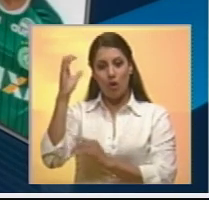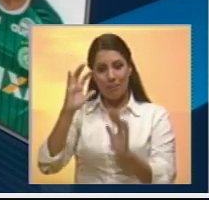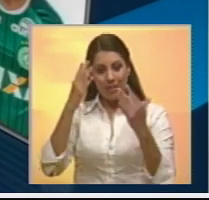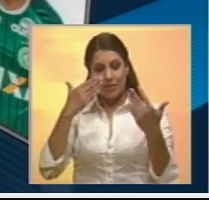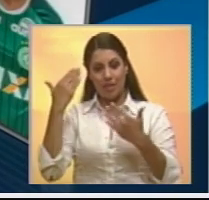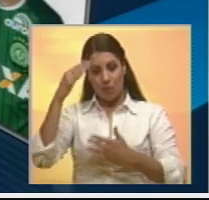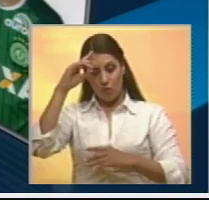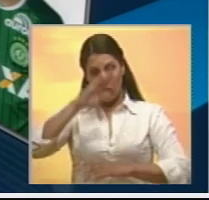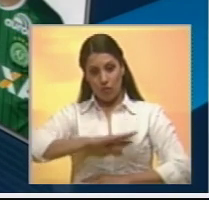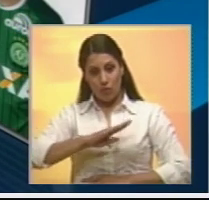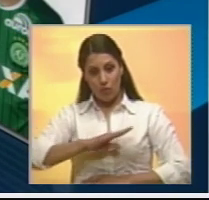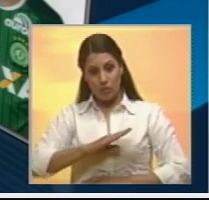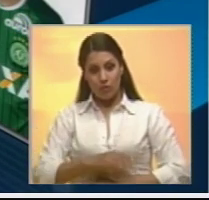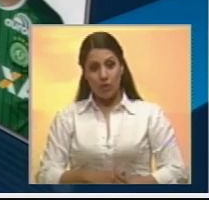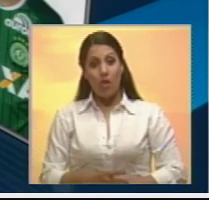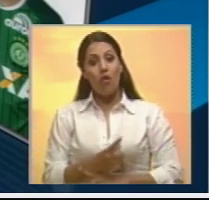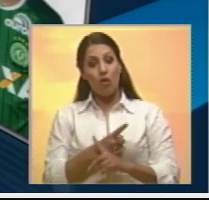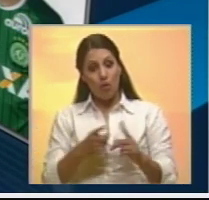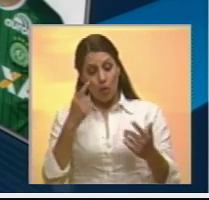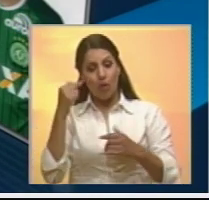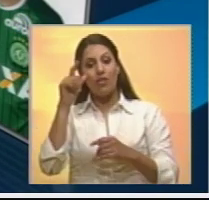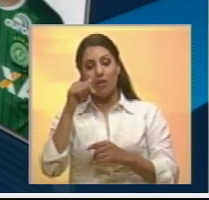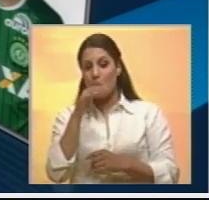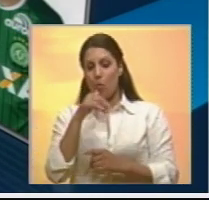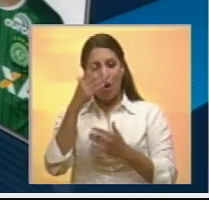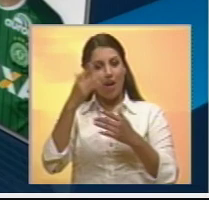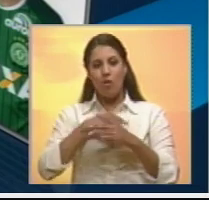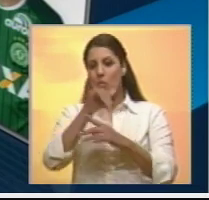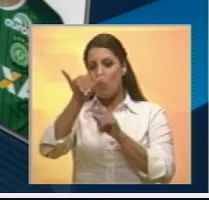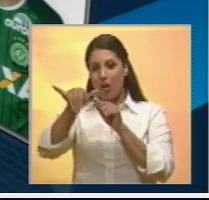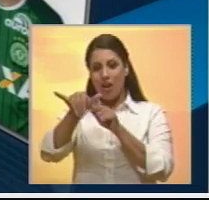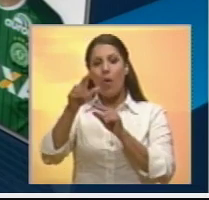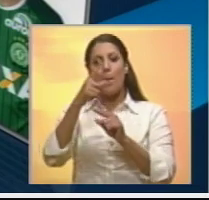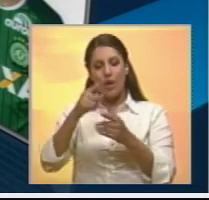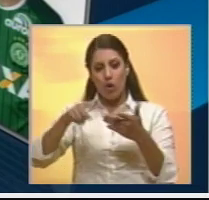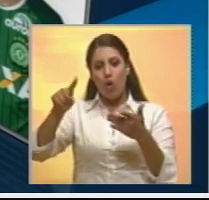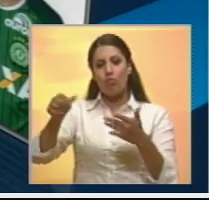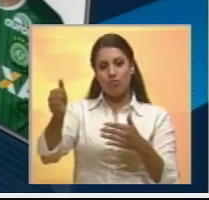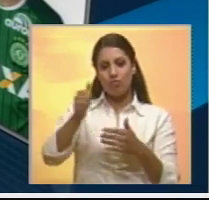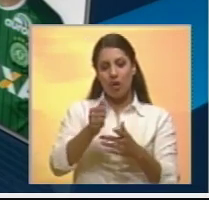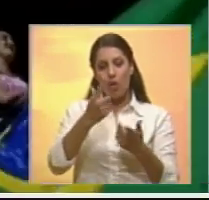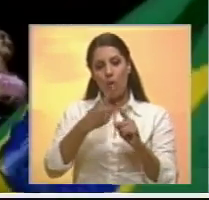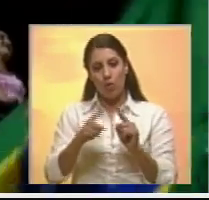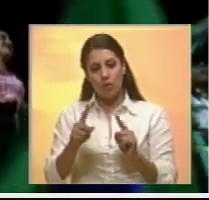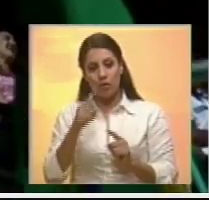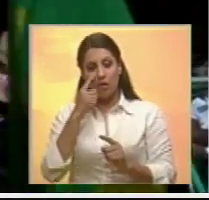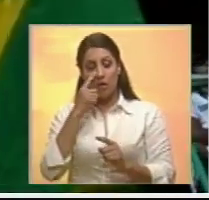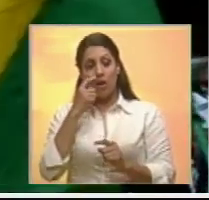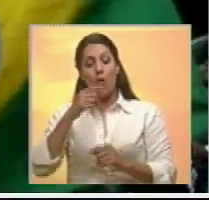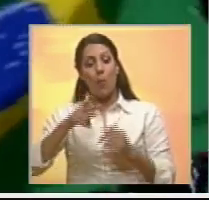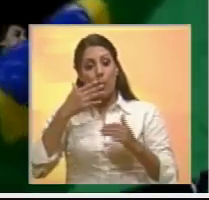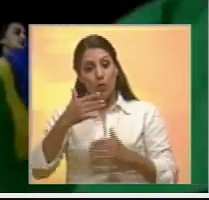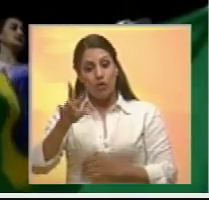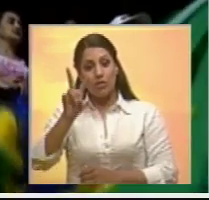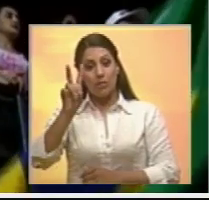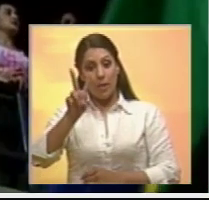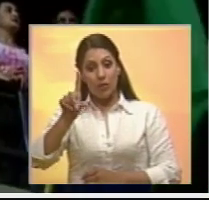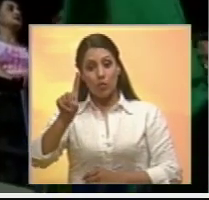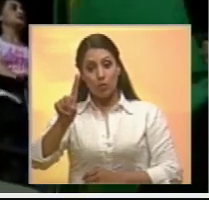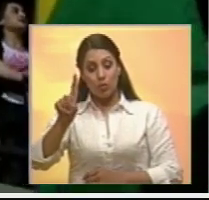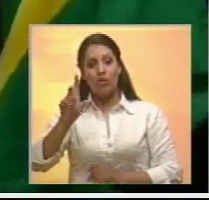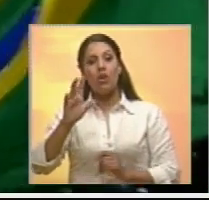argentino Martinuccio. Johan también no estaba en el vuelo, pero ha sido contratado por el Palmeiras. El próximo día